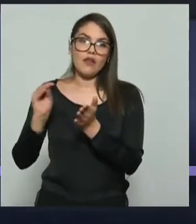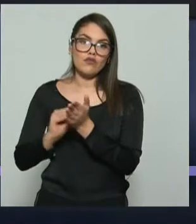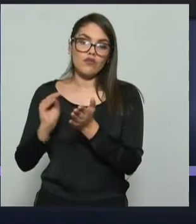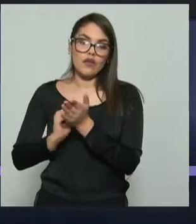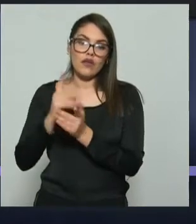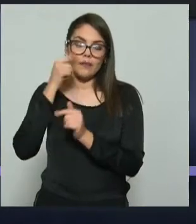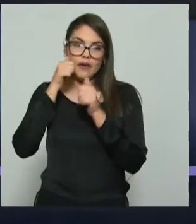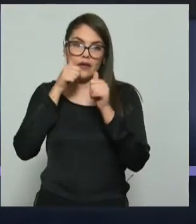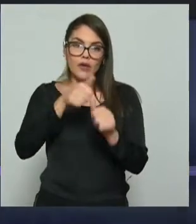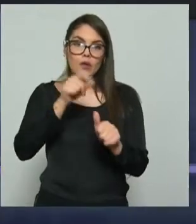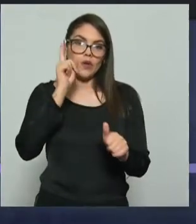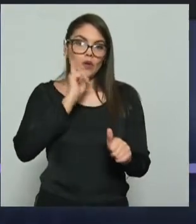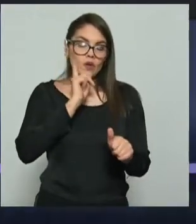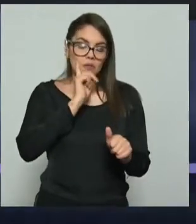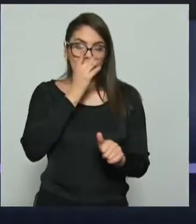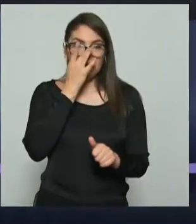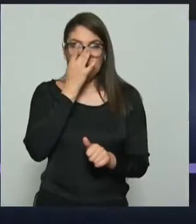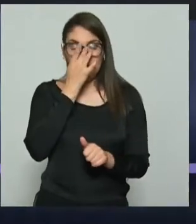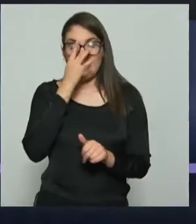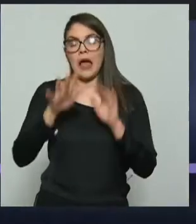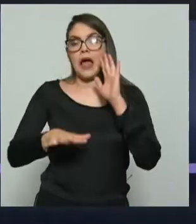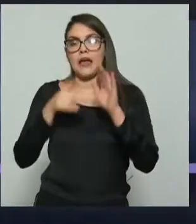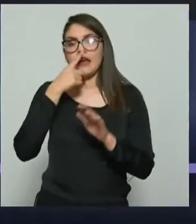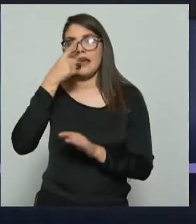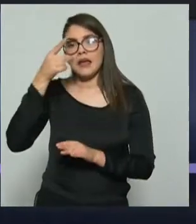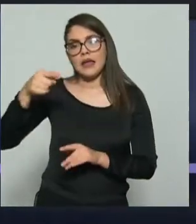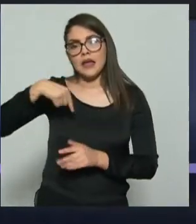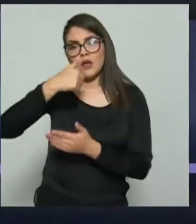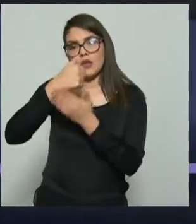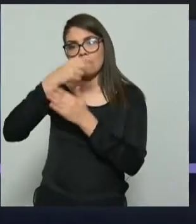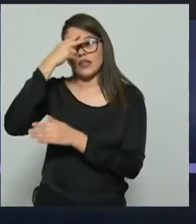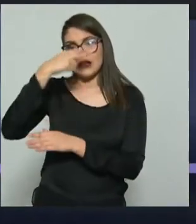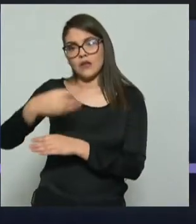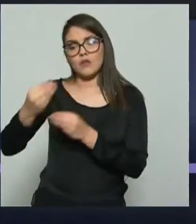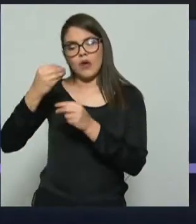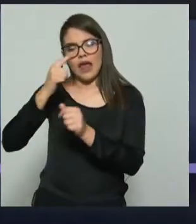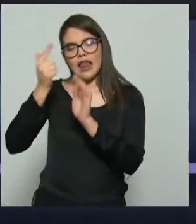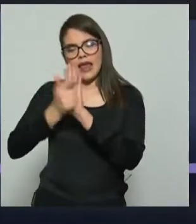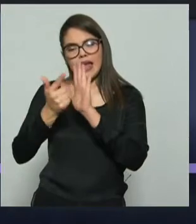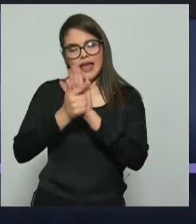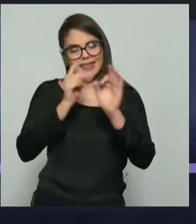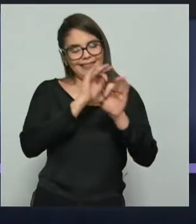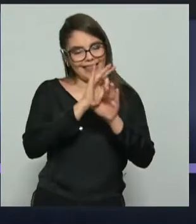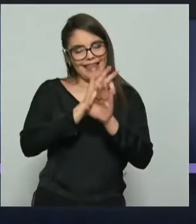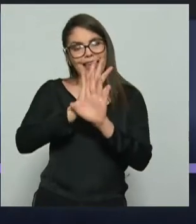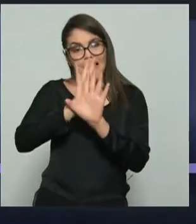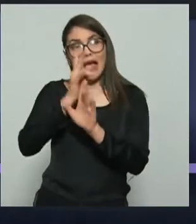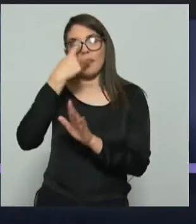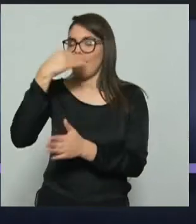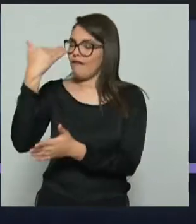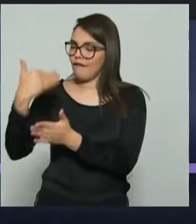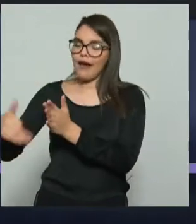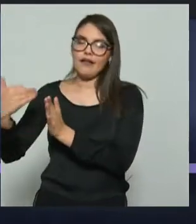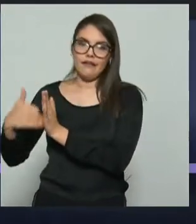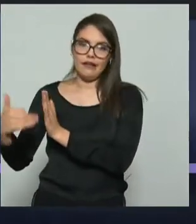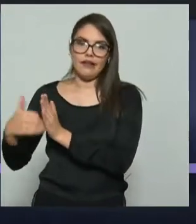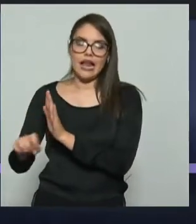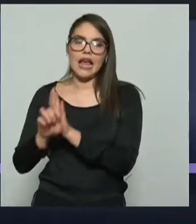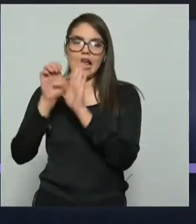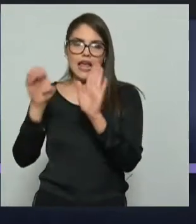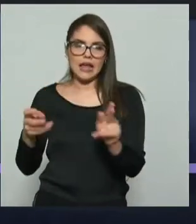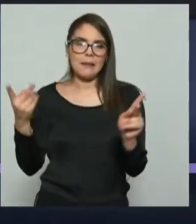ser ciudad de vanguardia y tener, vamos a decir, de las mejores legislaciones al respecto, todavía hace falta mucho por hacer. Te enumeraría algunos de